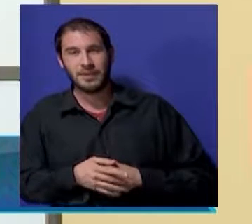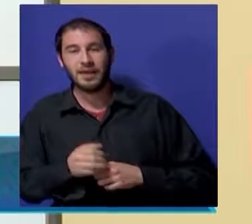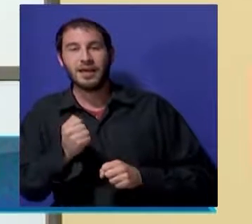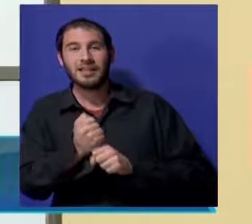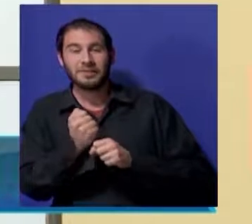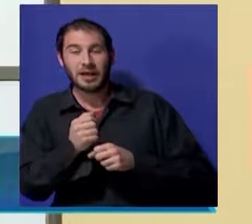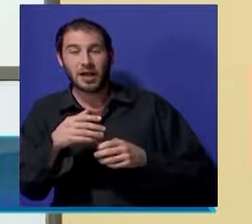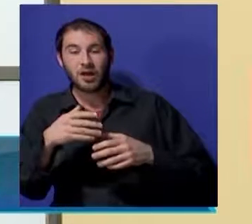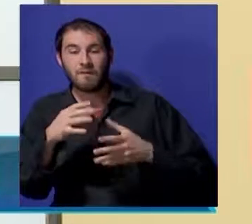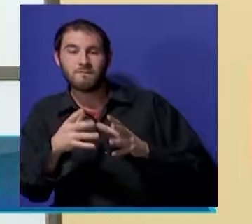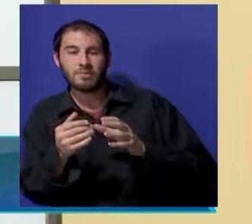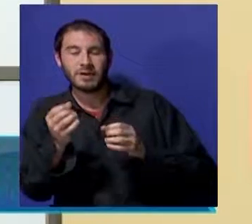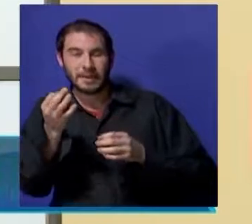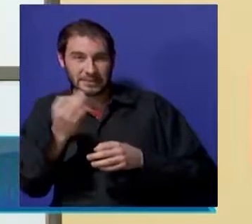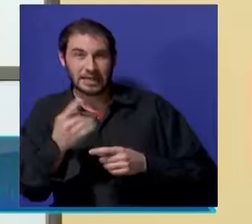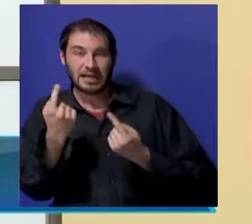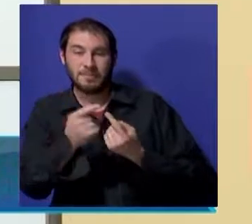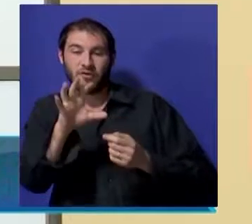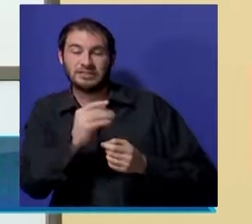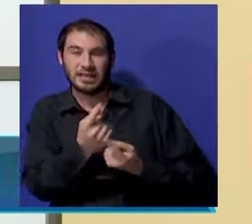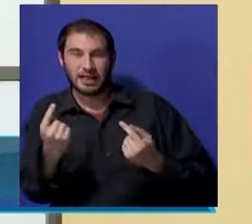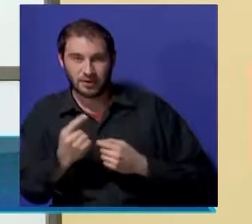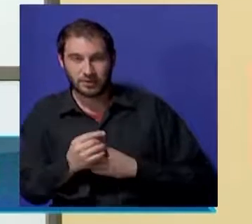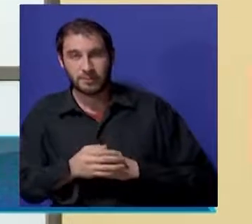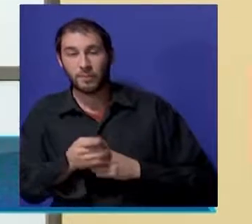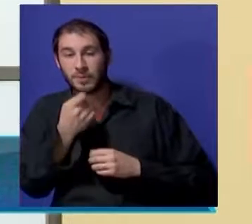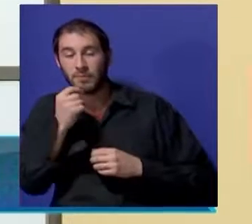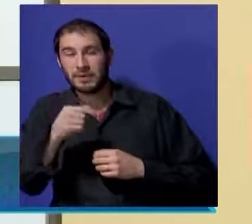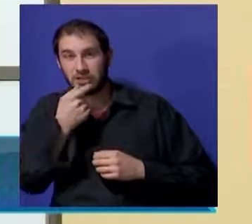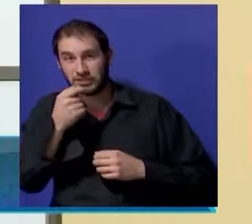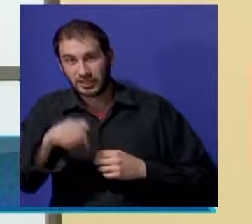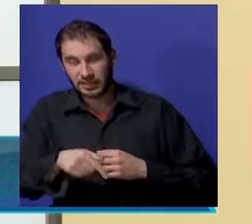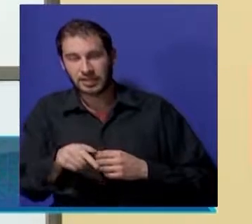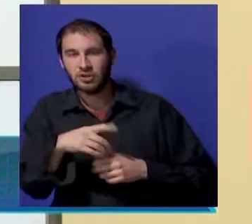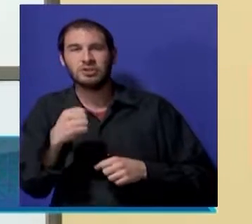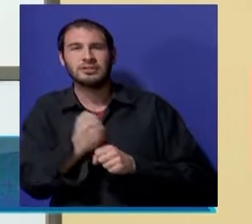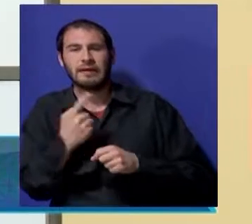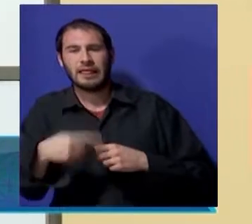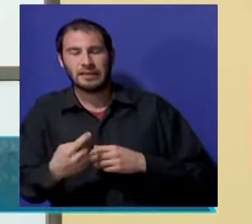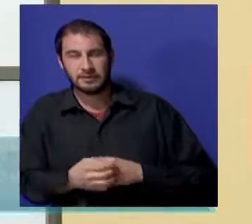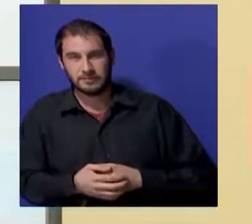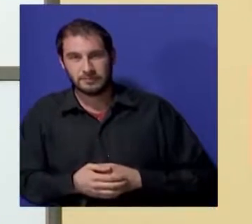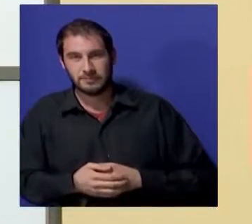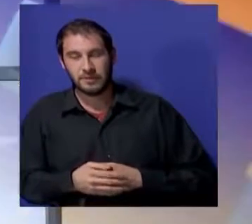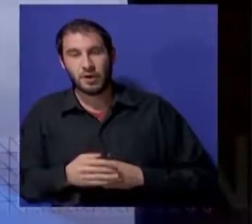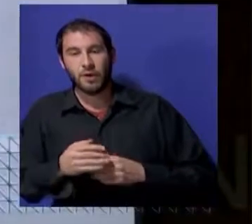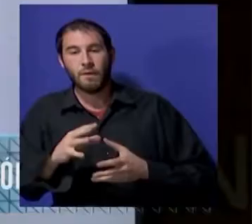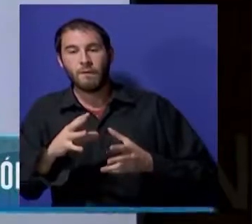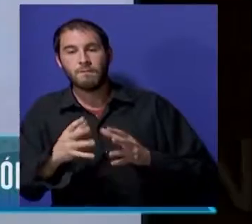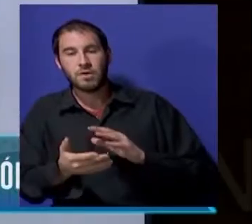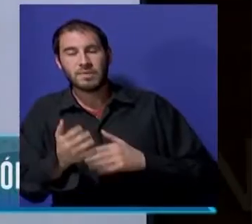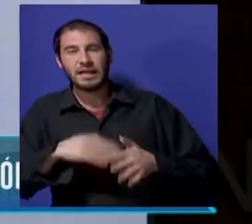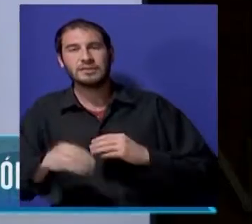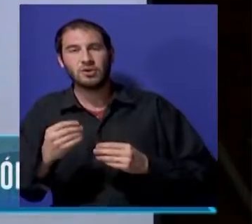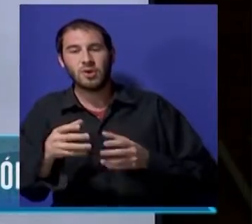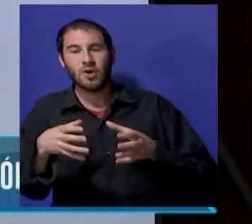con dinámicas particulares en cada provincia. Bien. En el caso de Mendoza, estamos trabajando sobre el funcionamiento